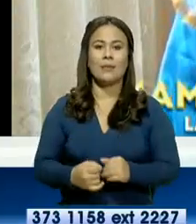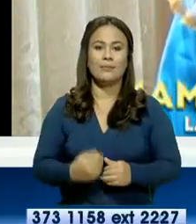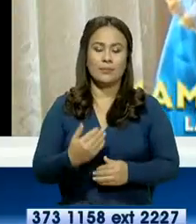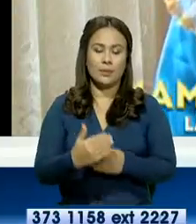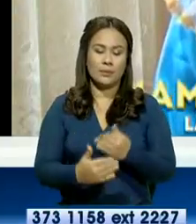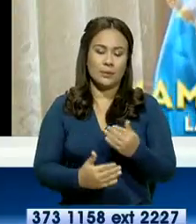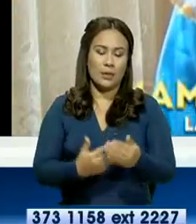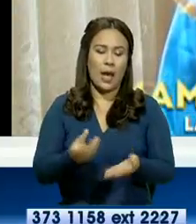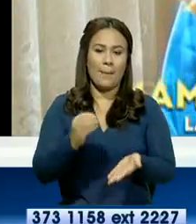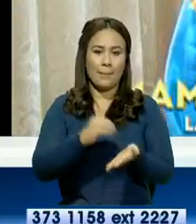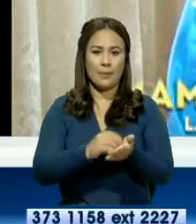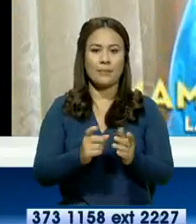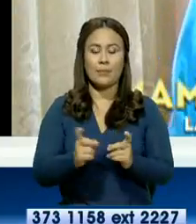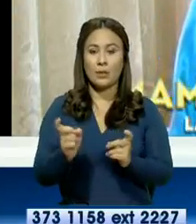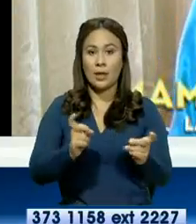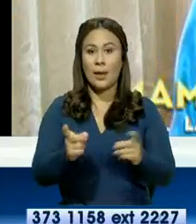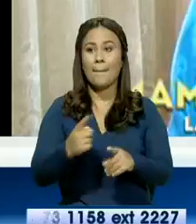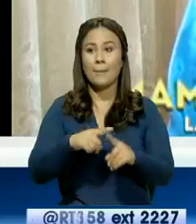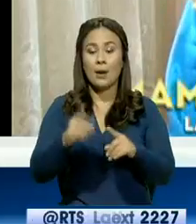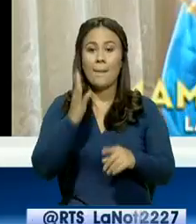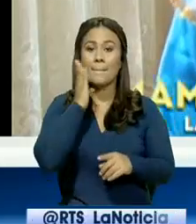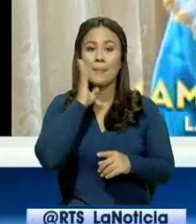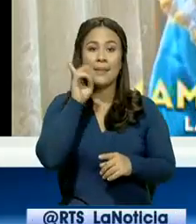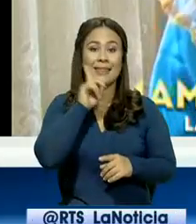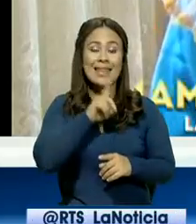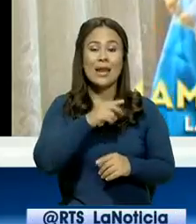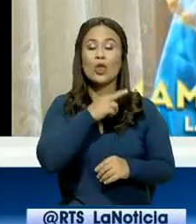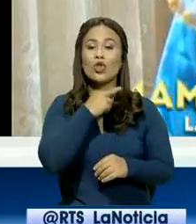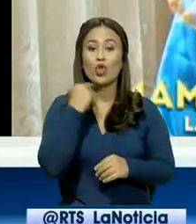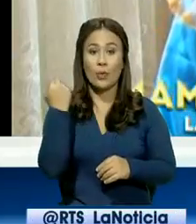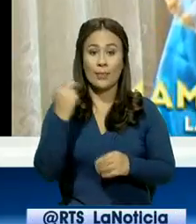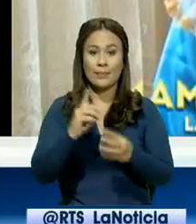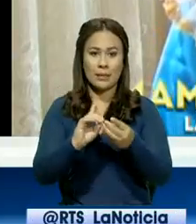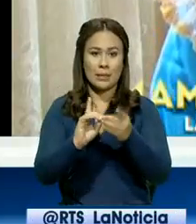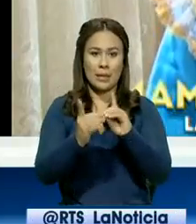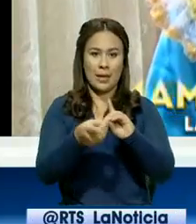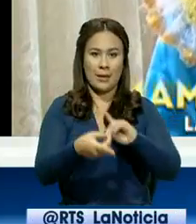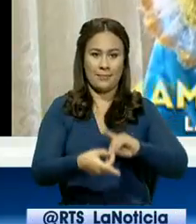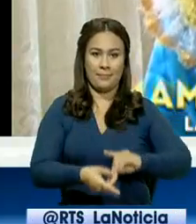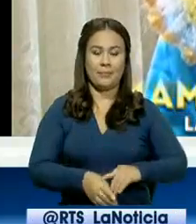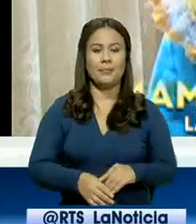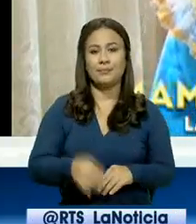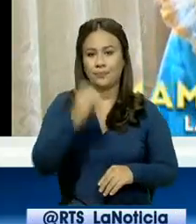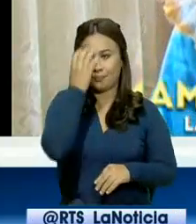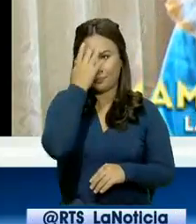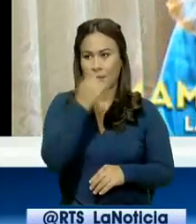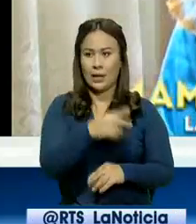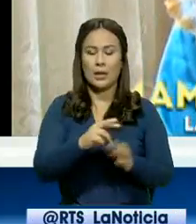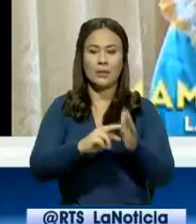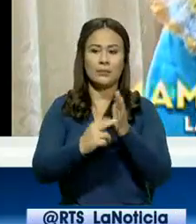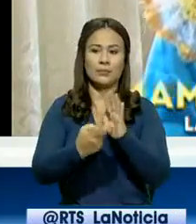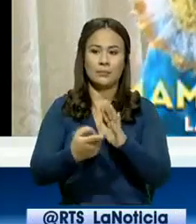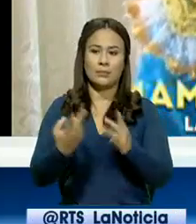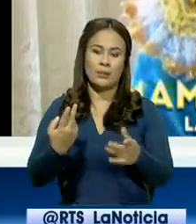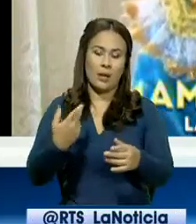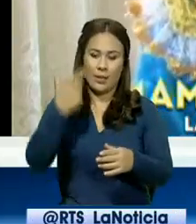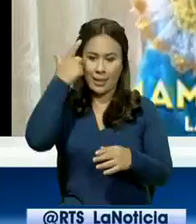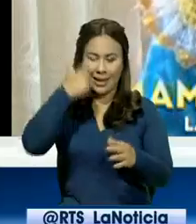las características. Pero en la Mamá Negra de noviembre hay un cambio sustancial, porque es una Mamá Negra